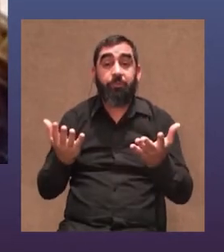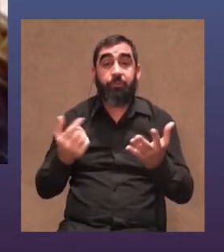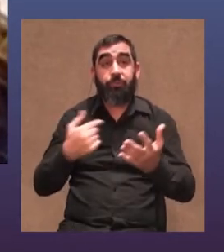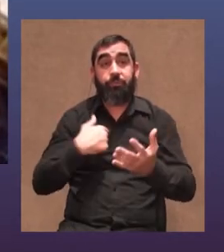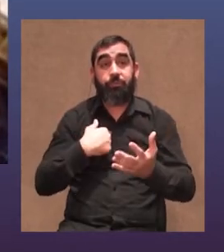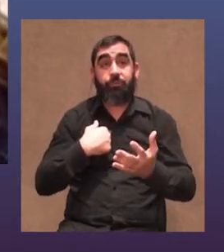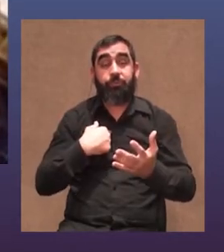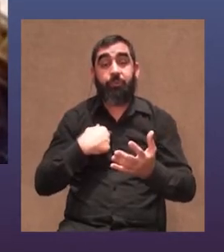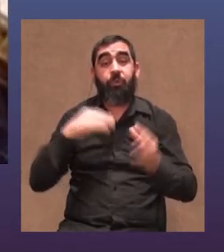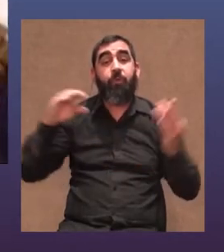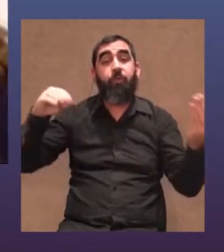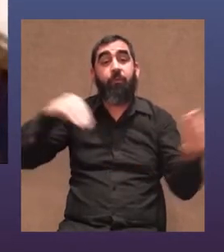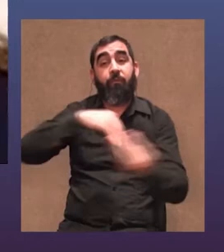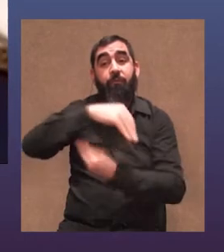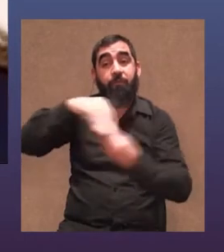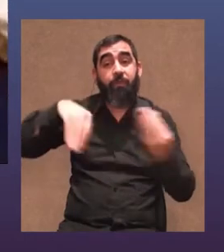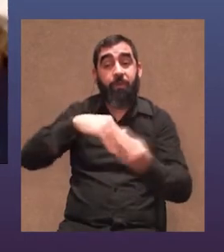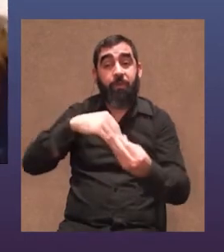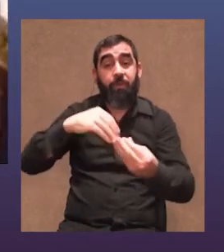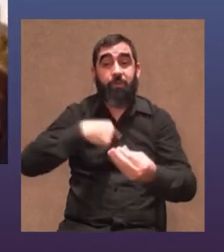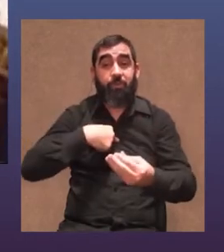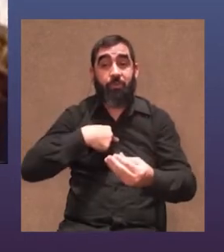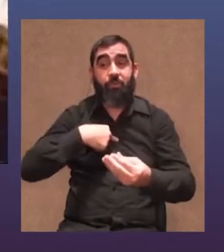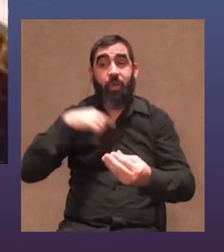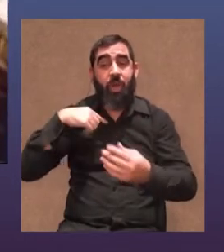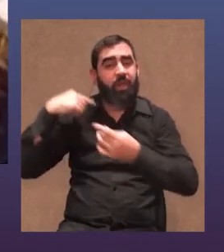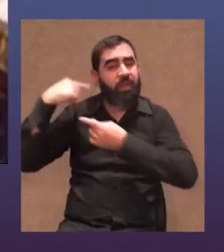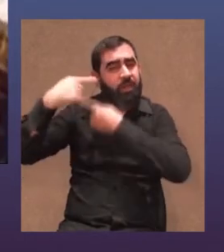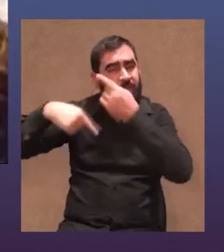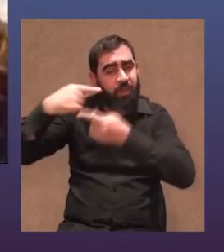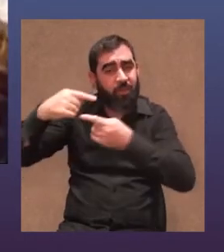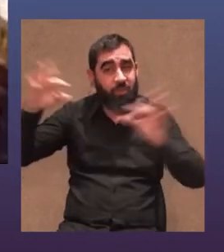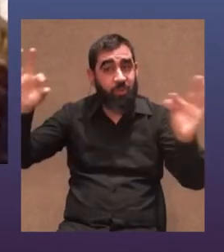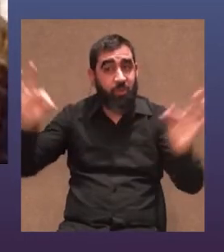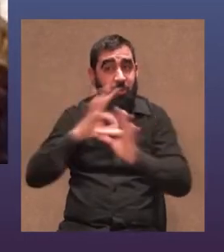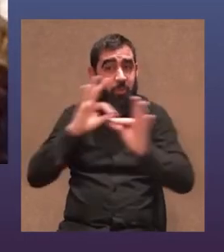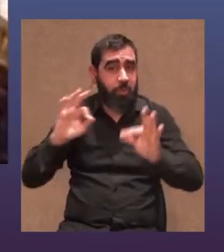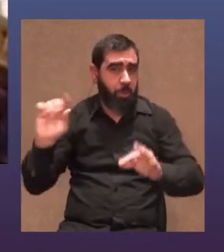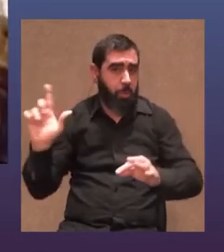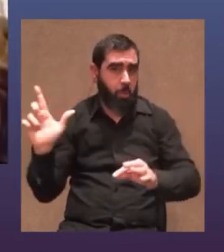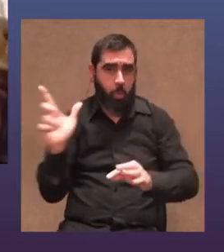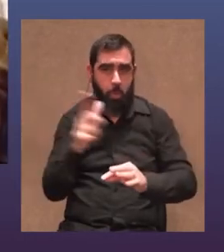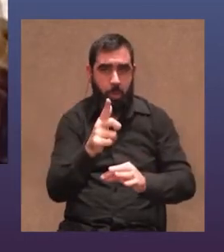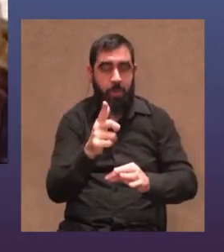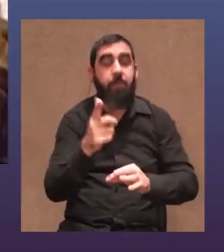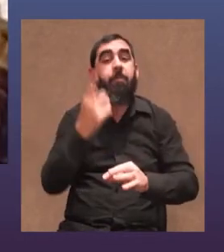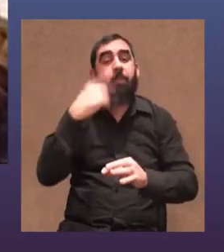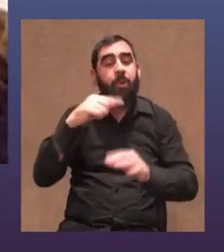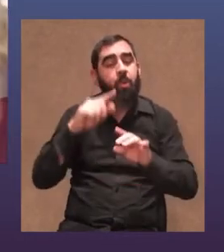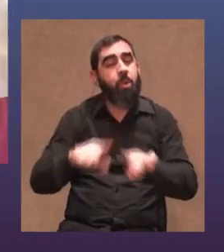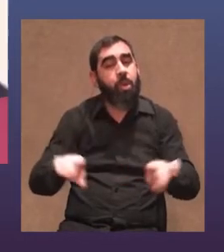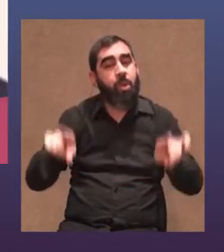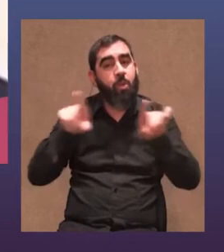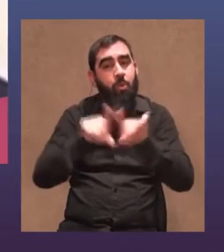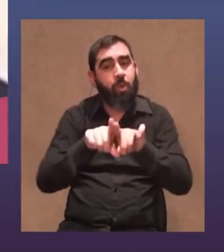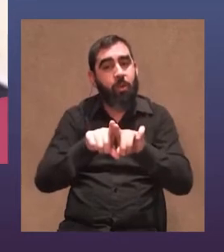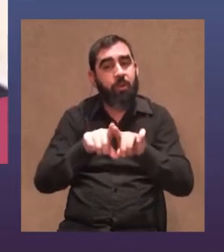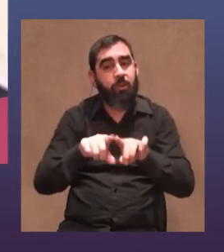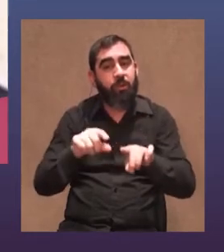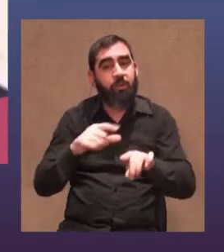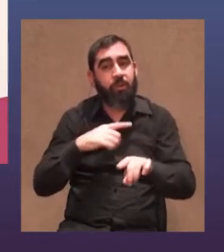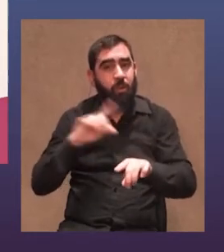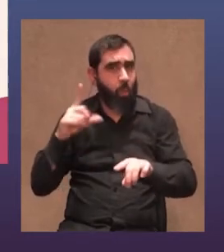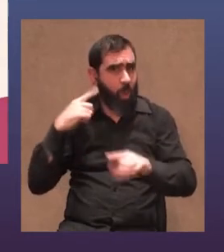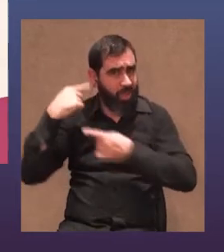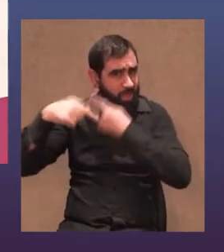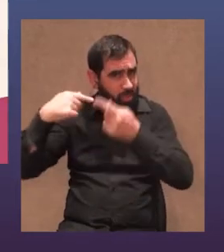Yo pertenezco a una familia que no tiene tradición musical. Igualmente es un... ¿Cómo? ¿Que no tiene